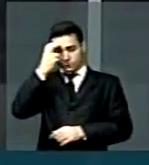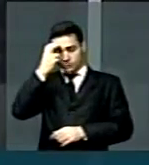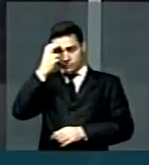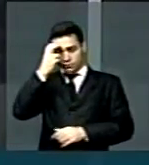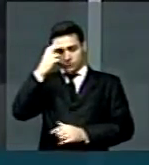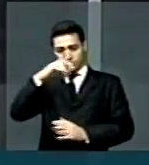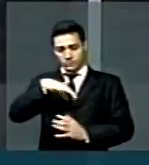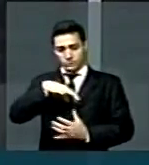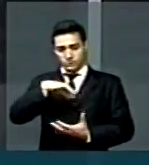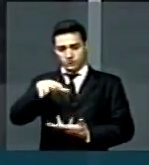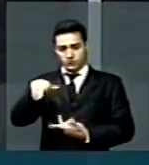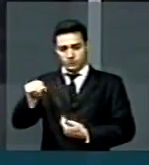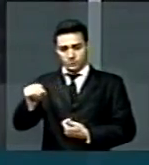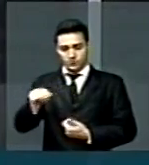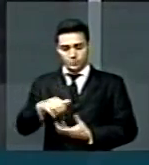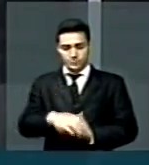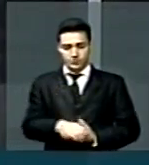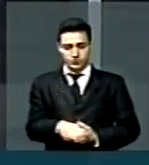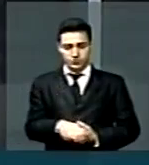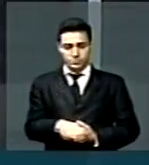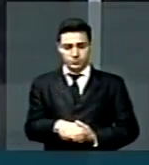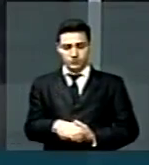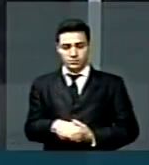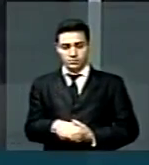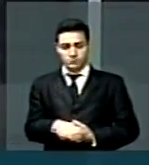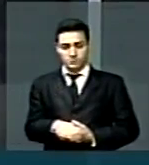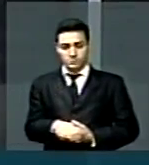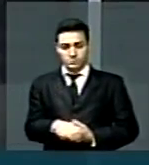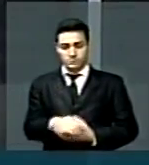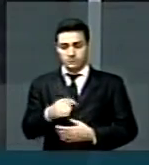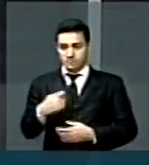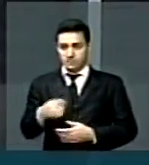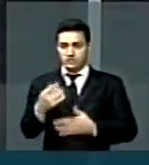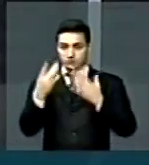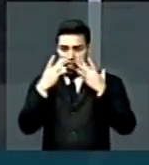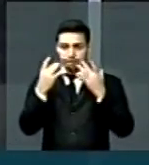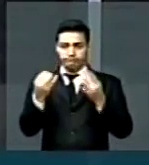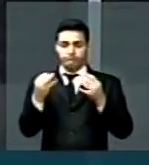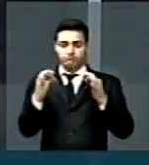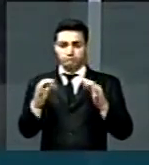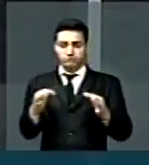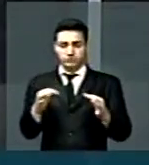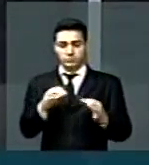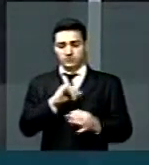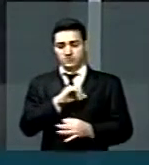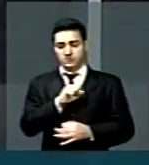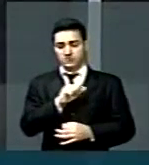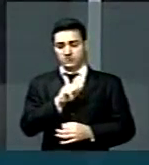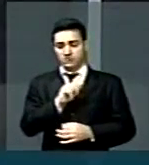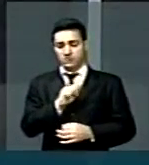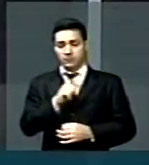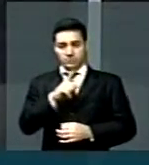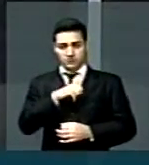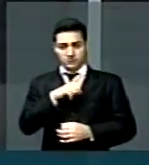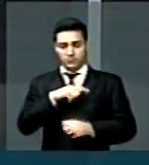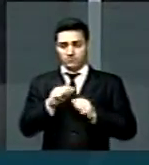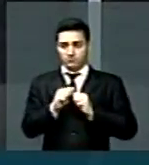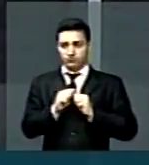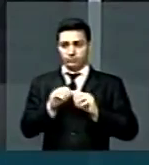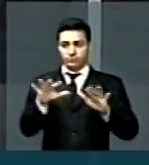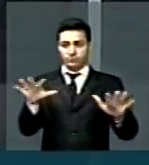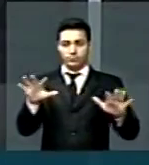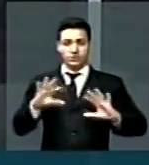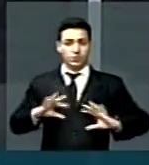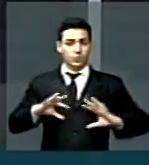da humanidade. Y esto es reconocido. No es por acaso que el Islam está expandido en todos